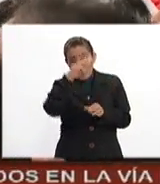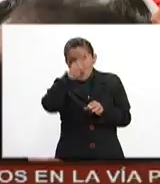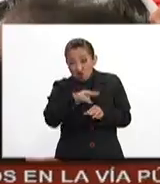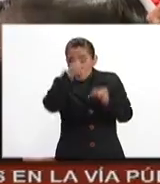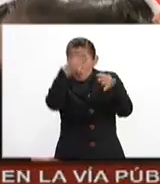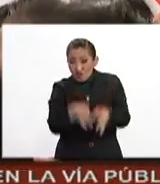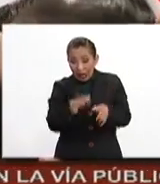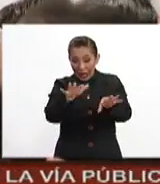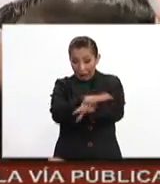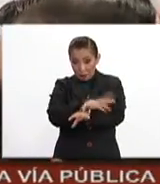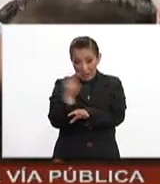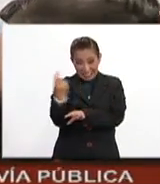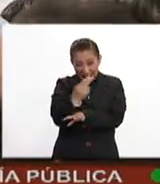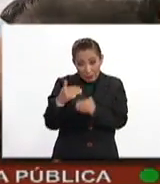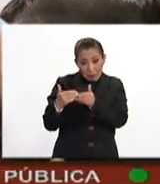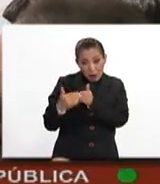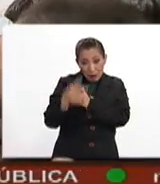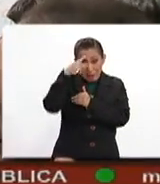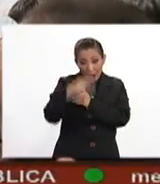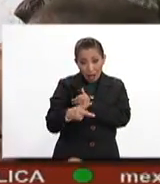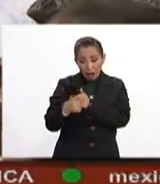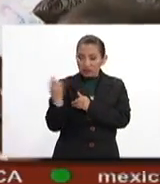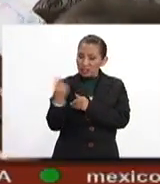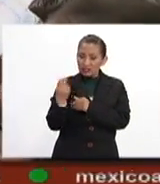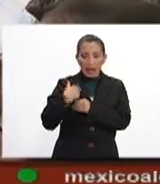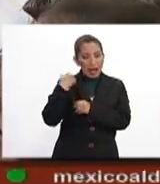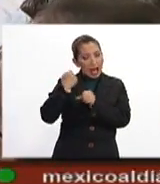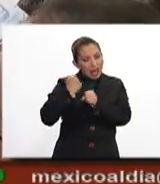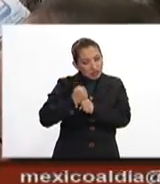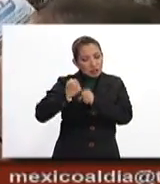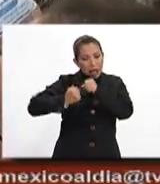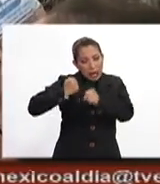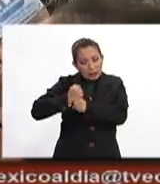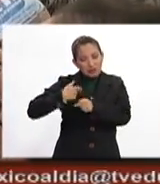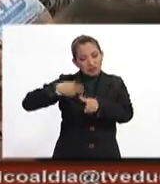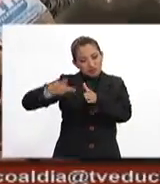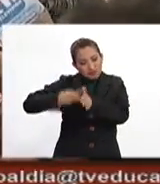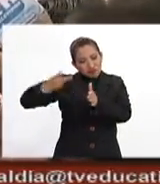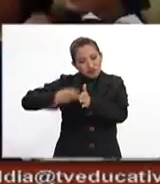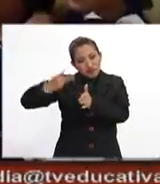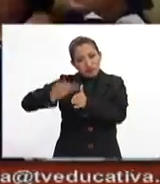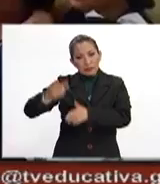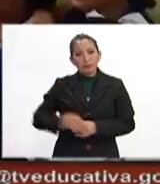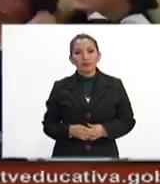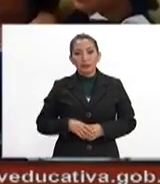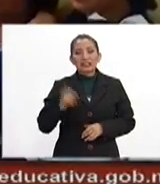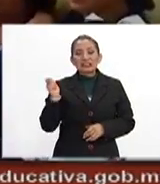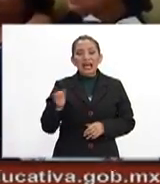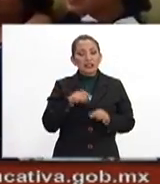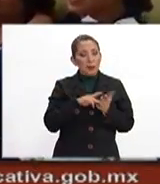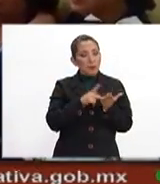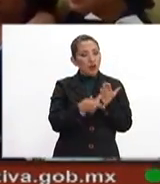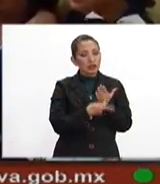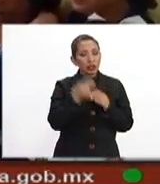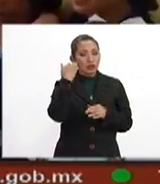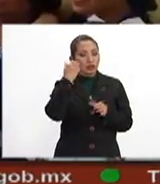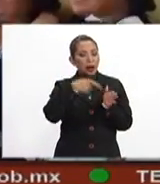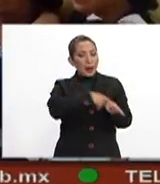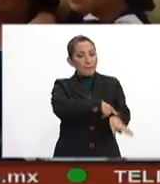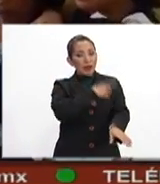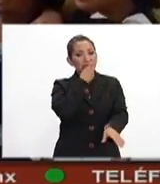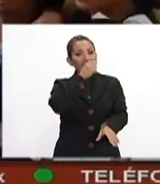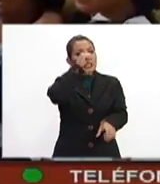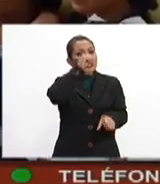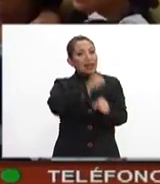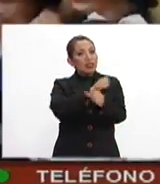realmente exista el cambio que necesitamos en el país requiere continuidad de varias décadas. Se trata de un proyecto a largo plazo,